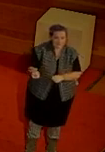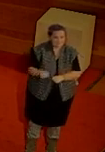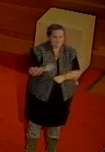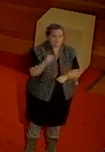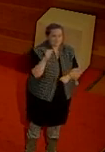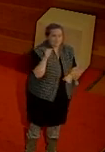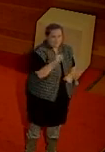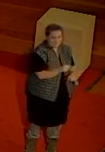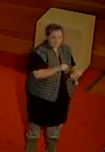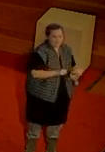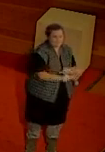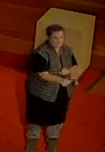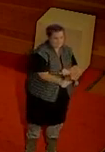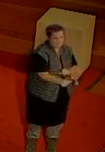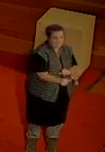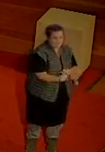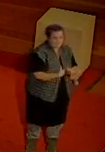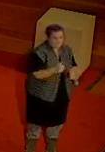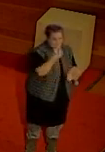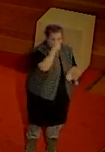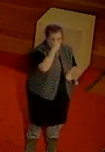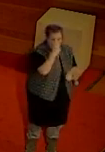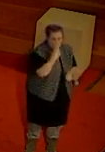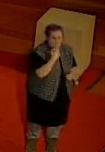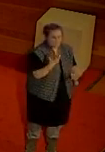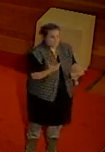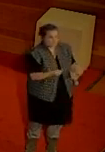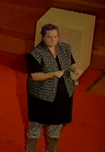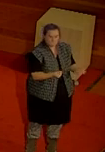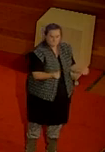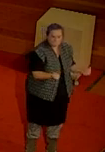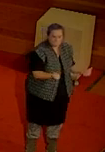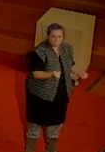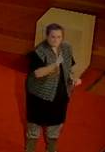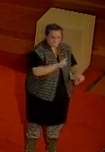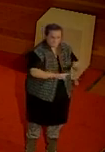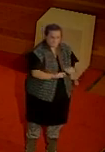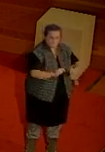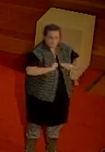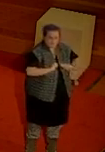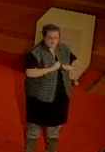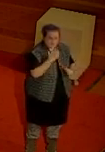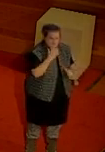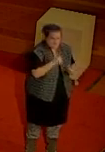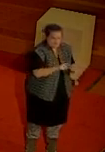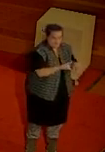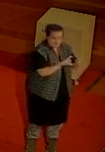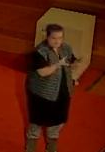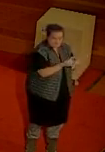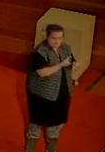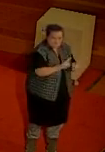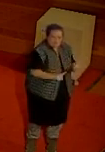derivaría ya una imagen de altísima preocupación si lo que ahora mismo es una crisis de una empresa concreta